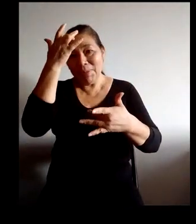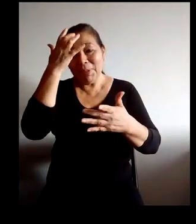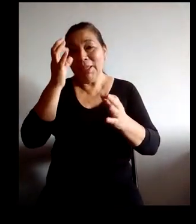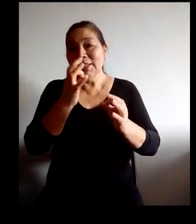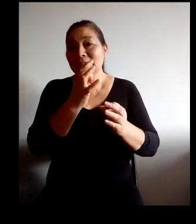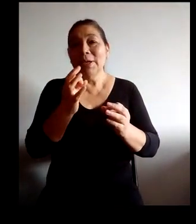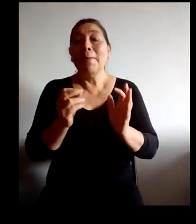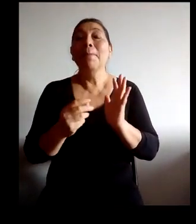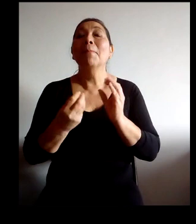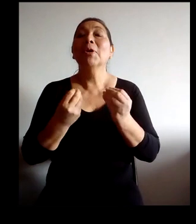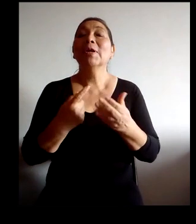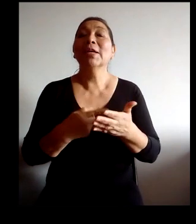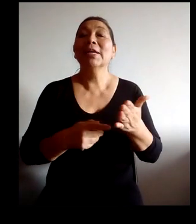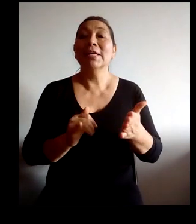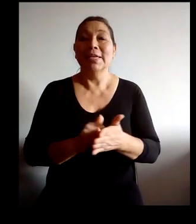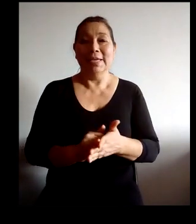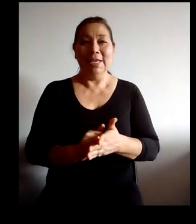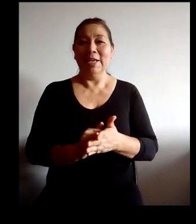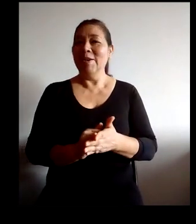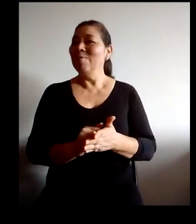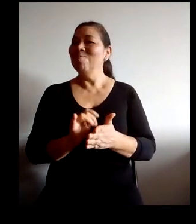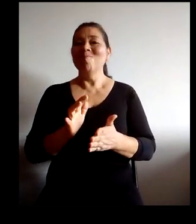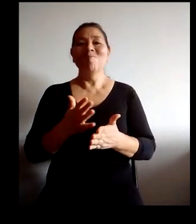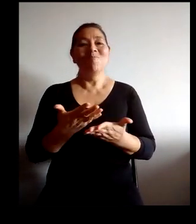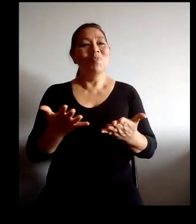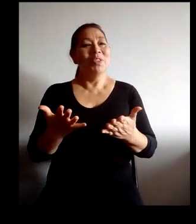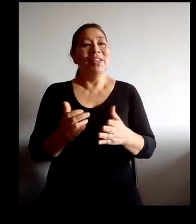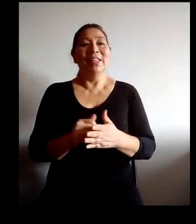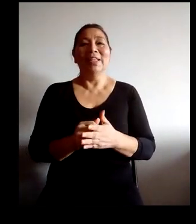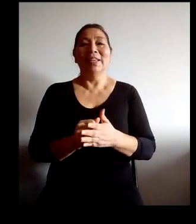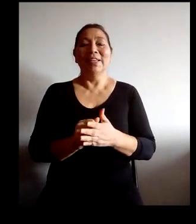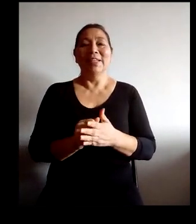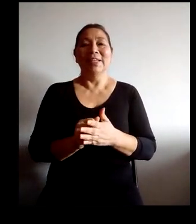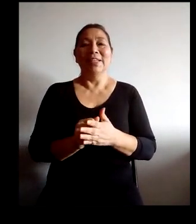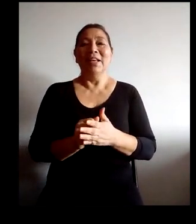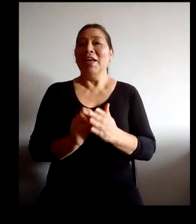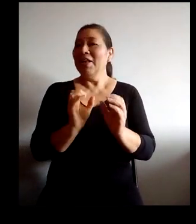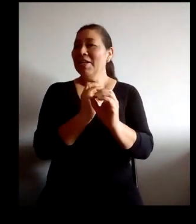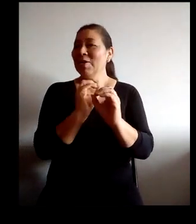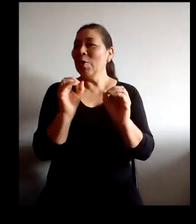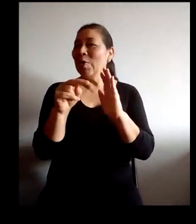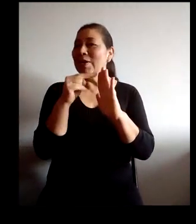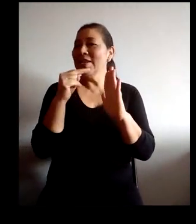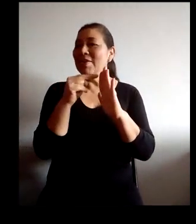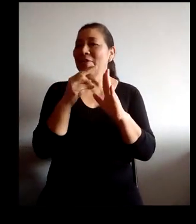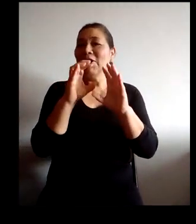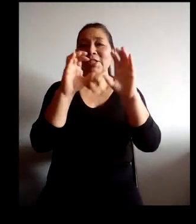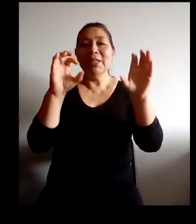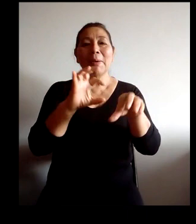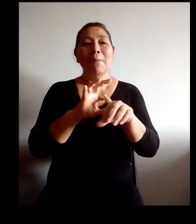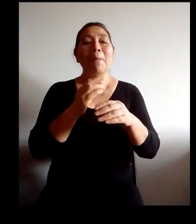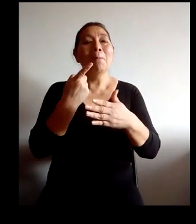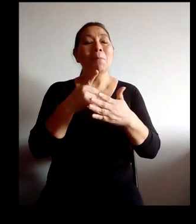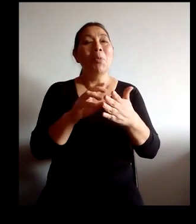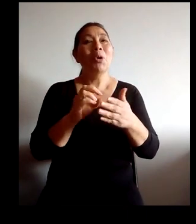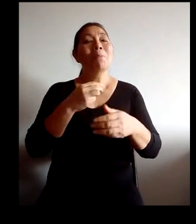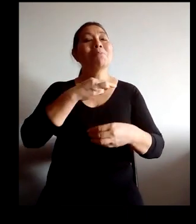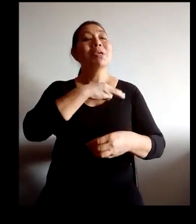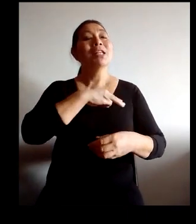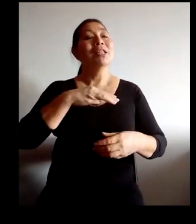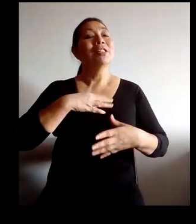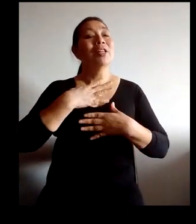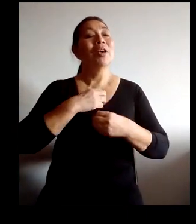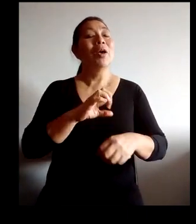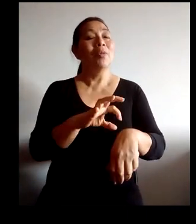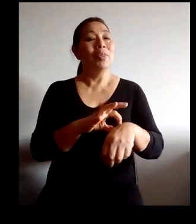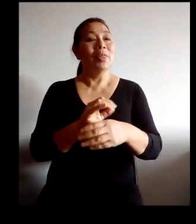nivel un certificado médico expedido por el Ministerio de Salud con fichas médicas ocupacionales emitidas en este caso por entidades privadas. En ese sentido, señor